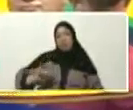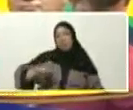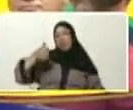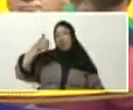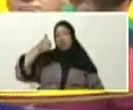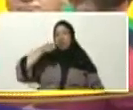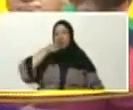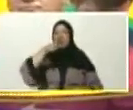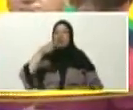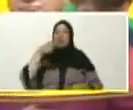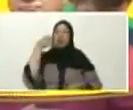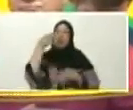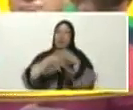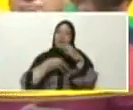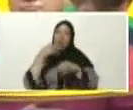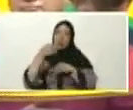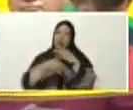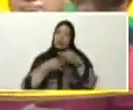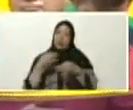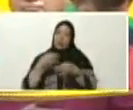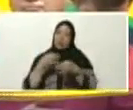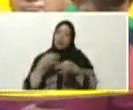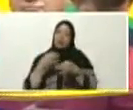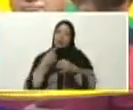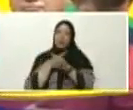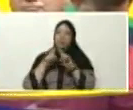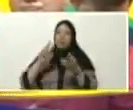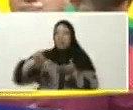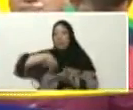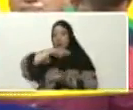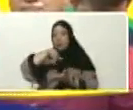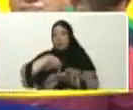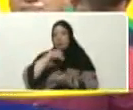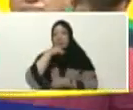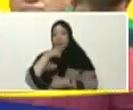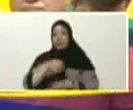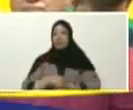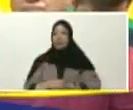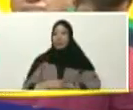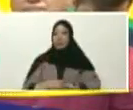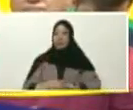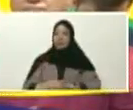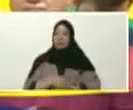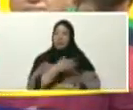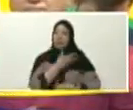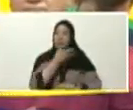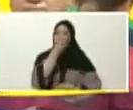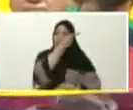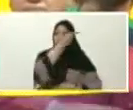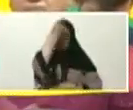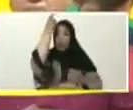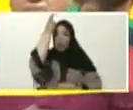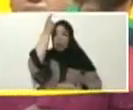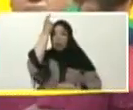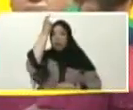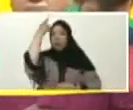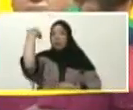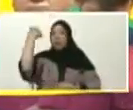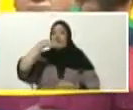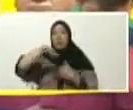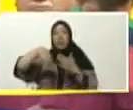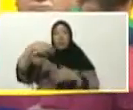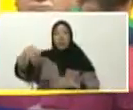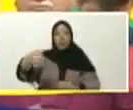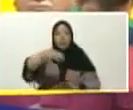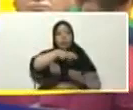es lo que he venido explicando la dirección nacional y el compañero Diosdado Cabello a lo largo y ancho del país.